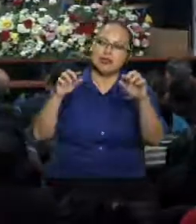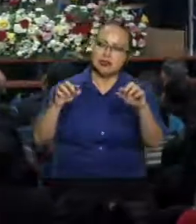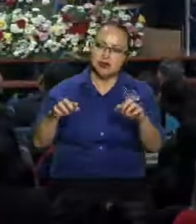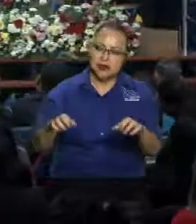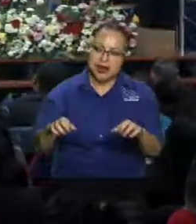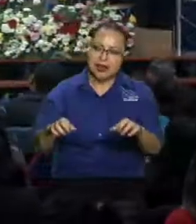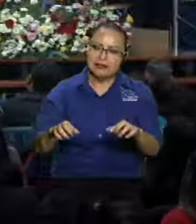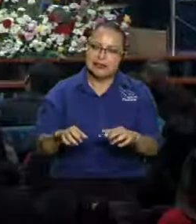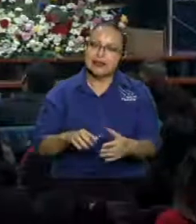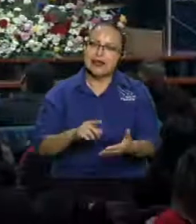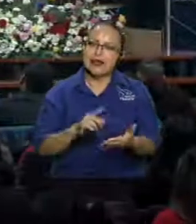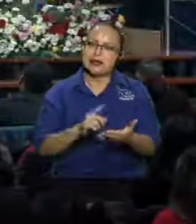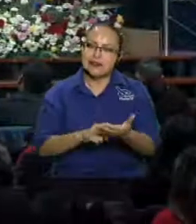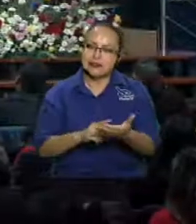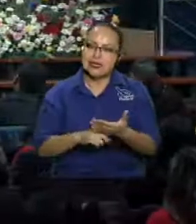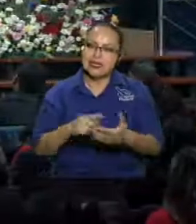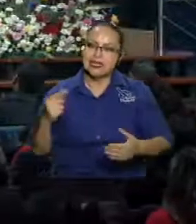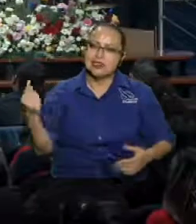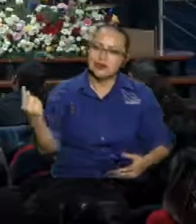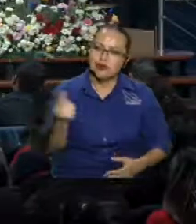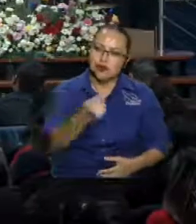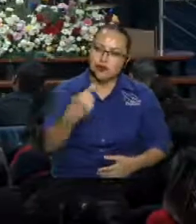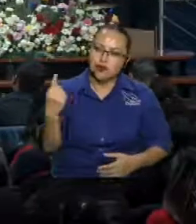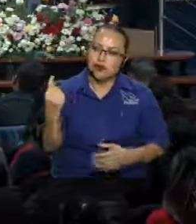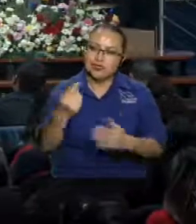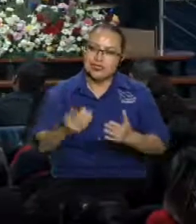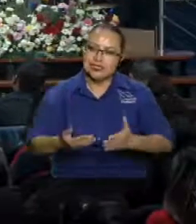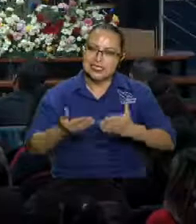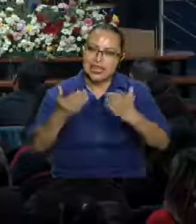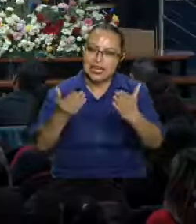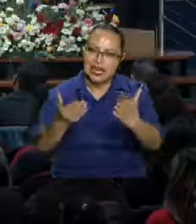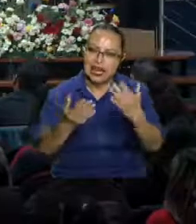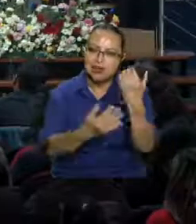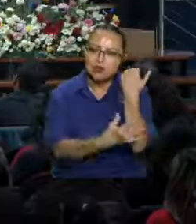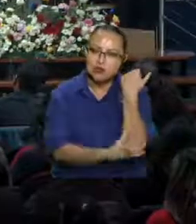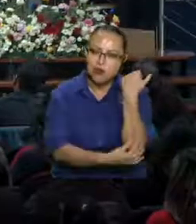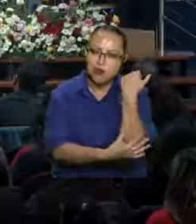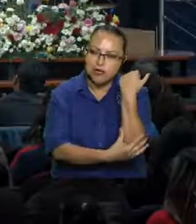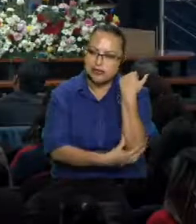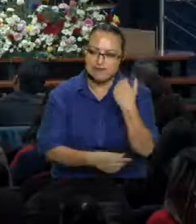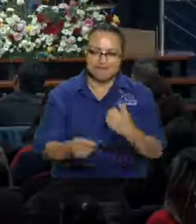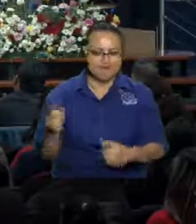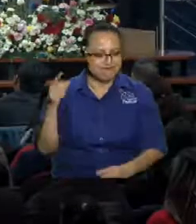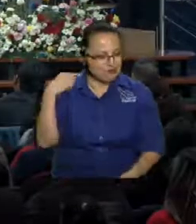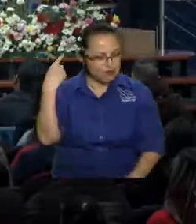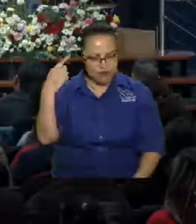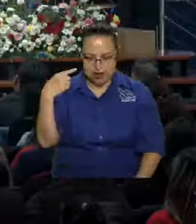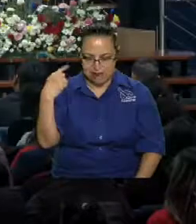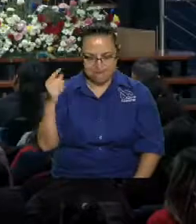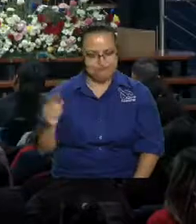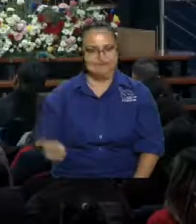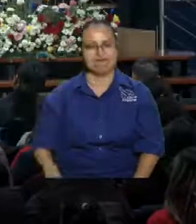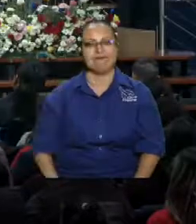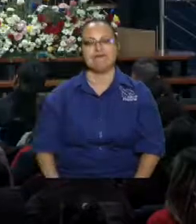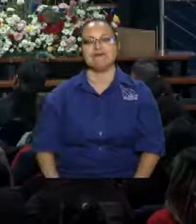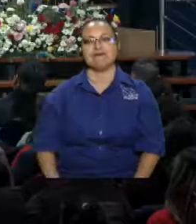Hay gente que insiste que todo se le debe dar a los pobres. Es una locura.